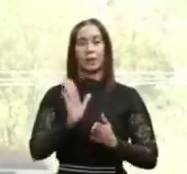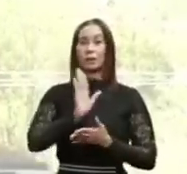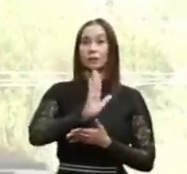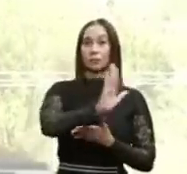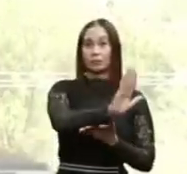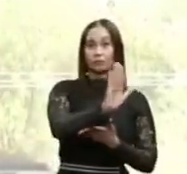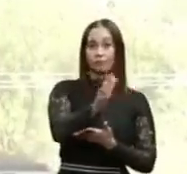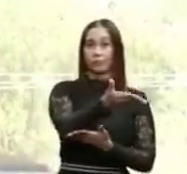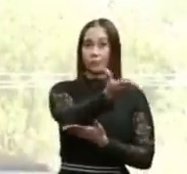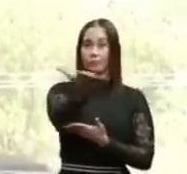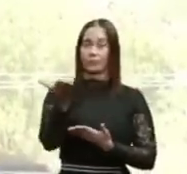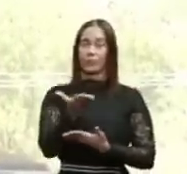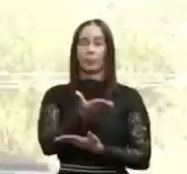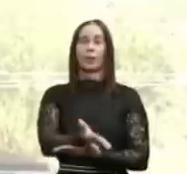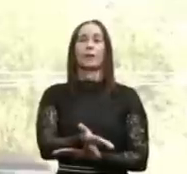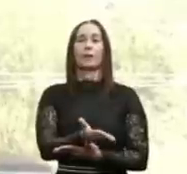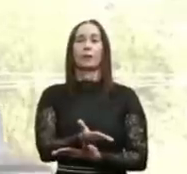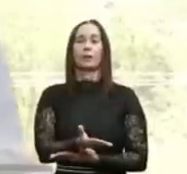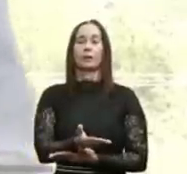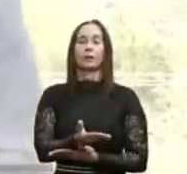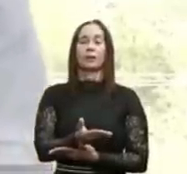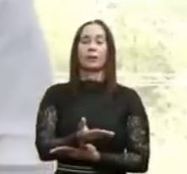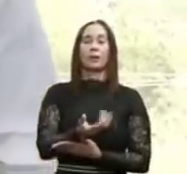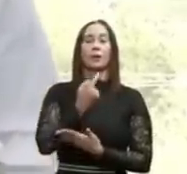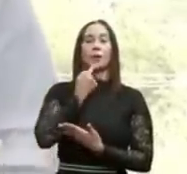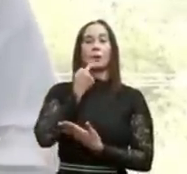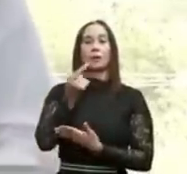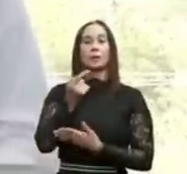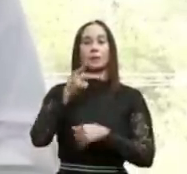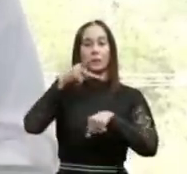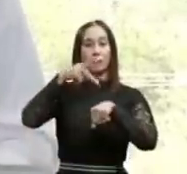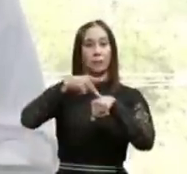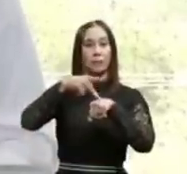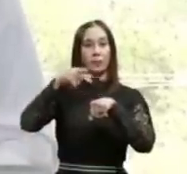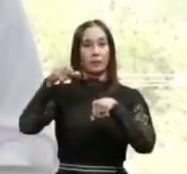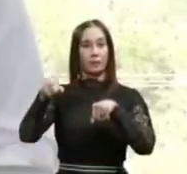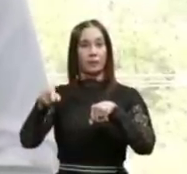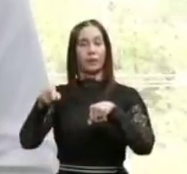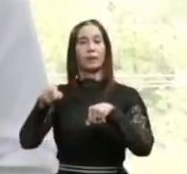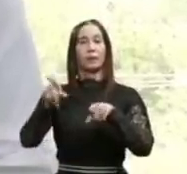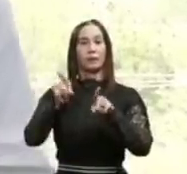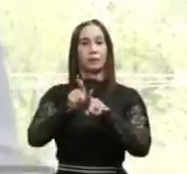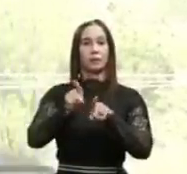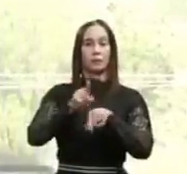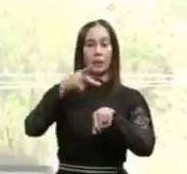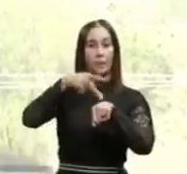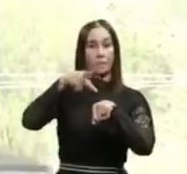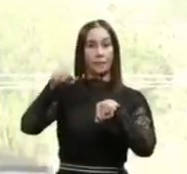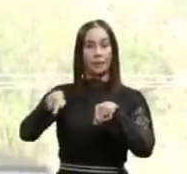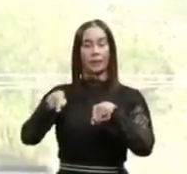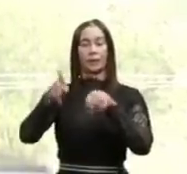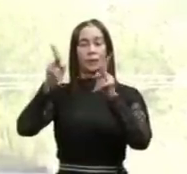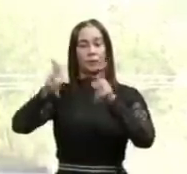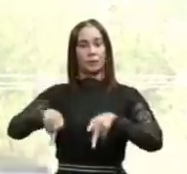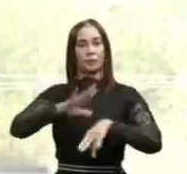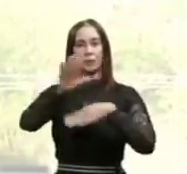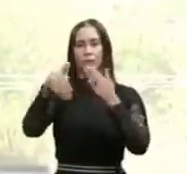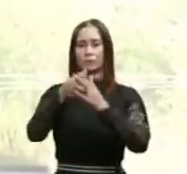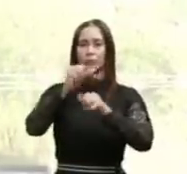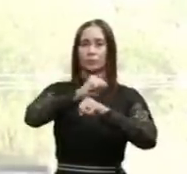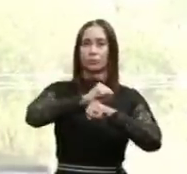a ustedes, así como le decía en Pedernales, a los pedernalenses y a todo el